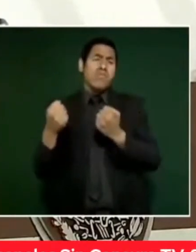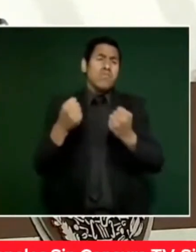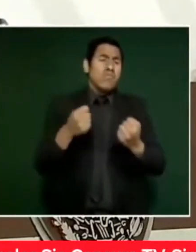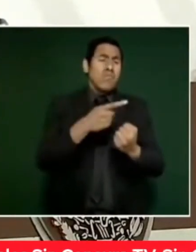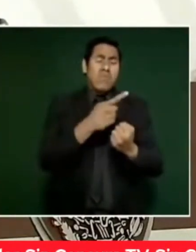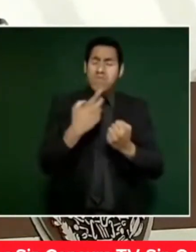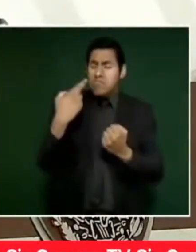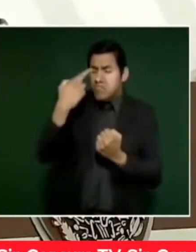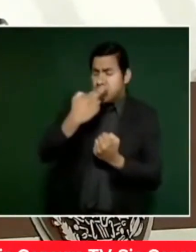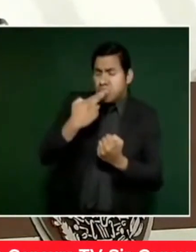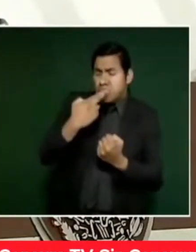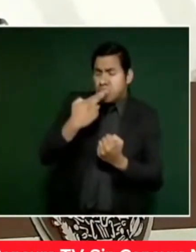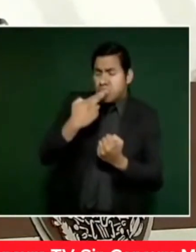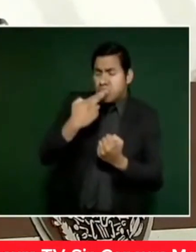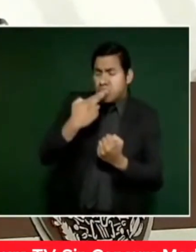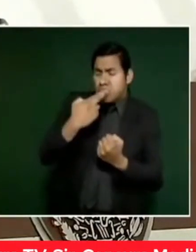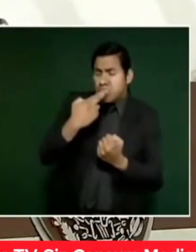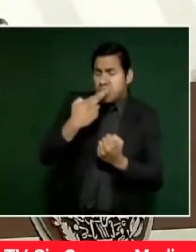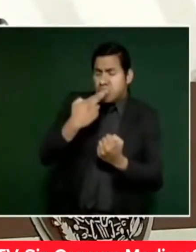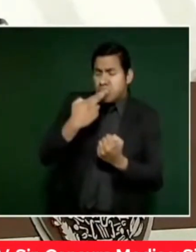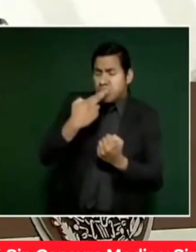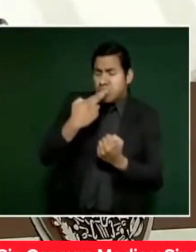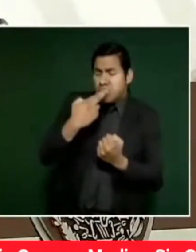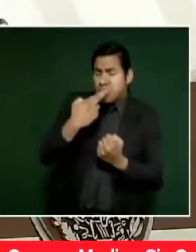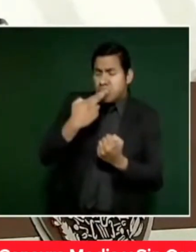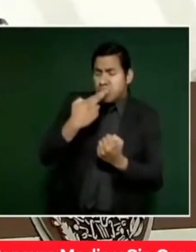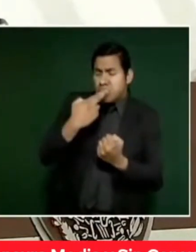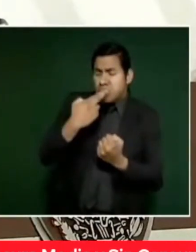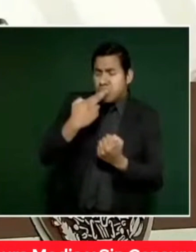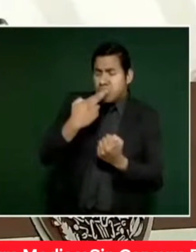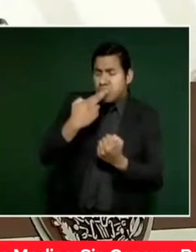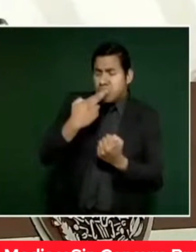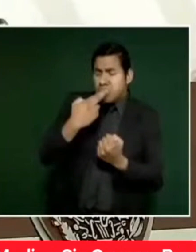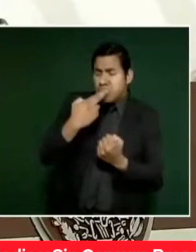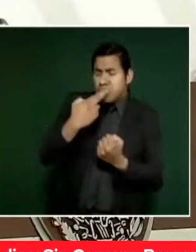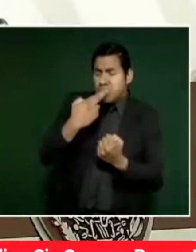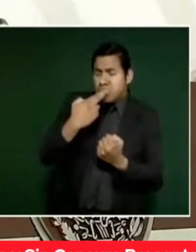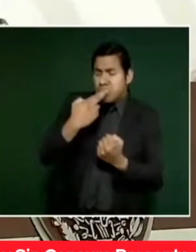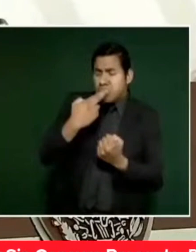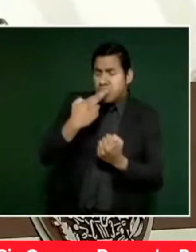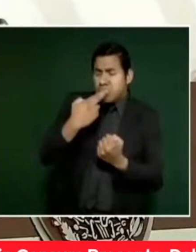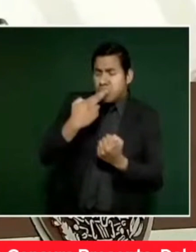los 2,500 pesos por vehículo y posterior